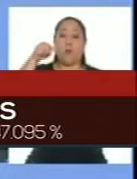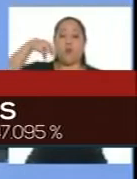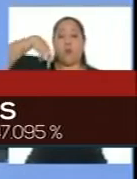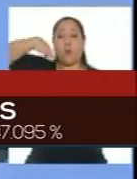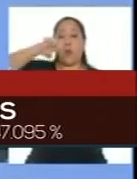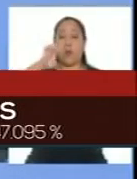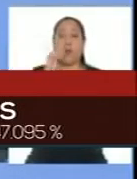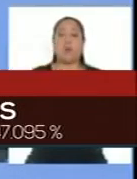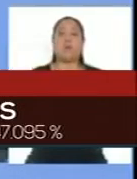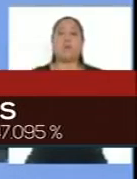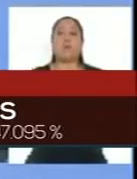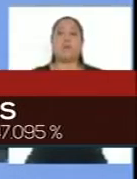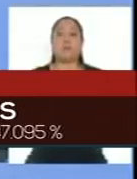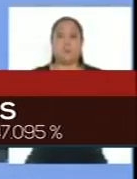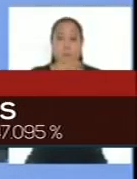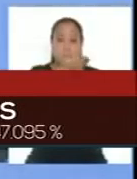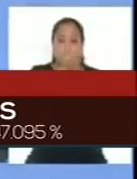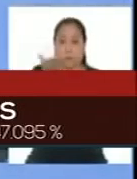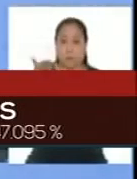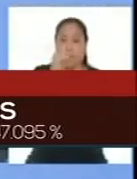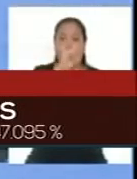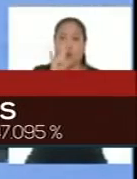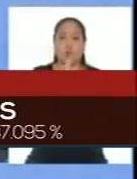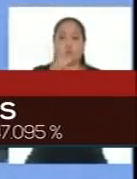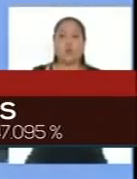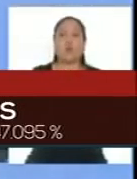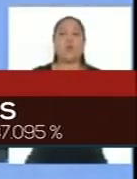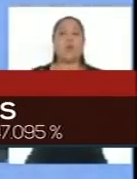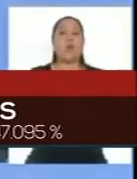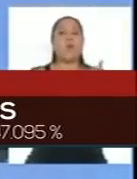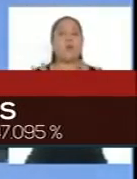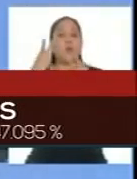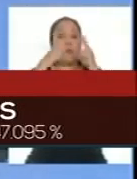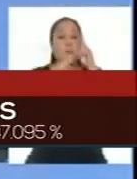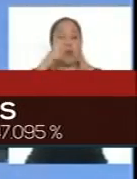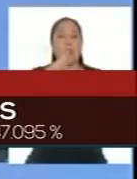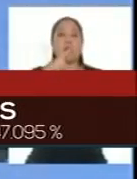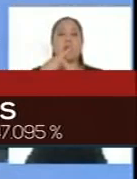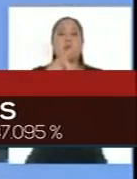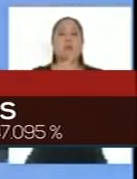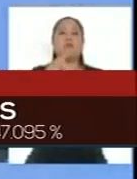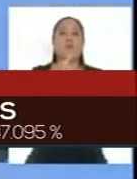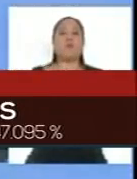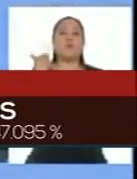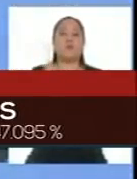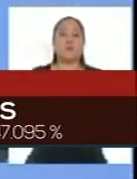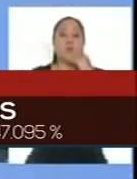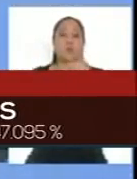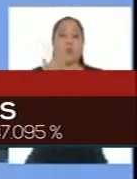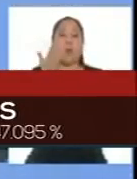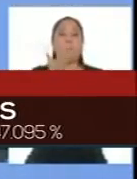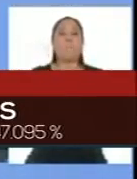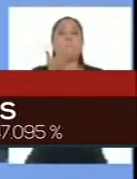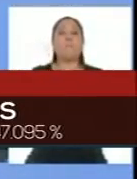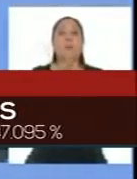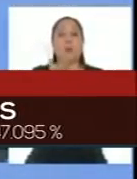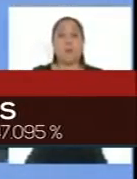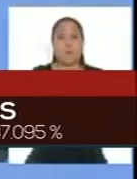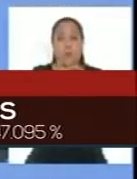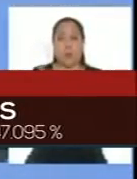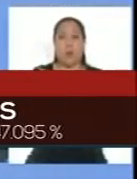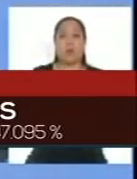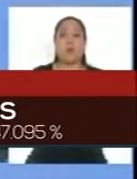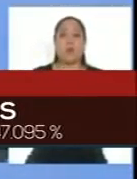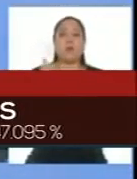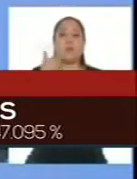www.onp.gov.pe queda a su disposición para poder tener los resultados y poder verificar los mismos